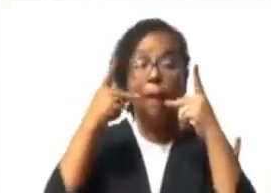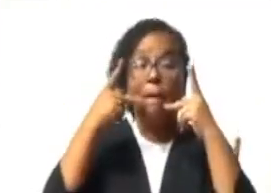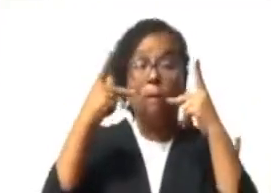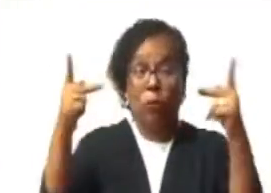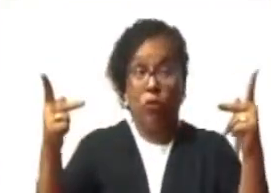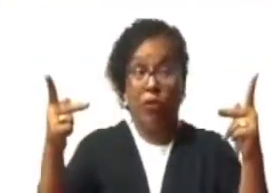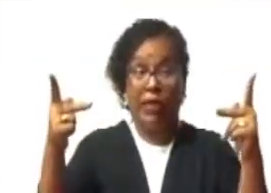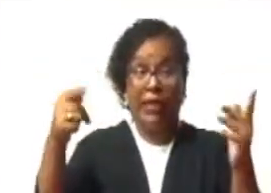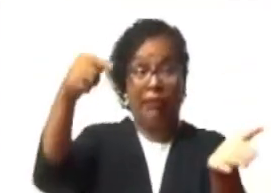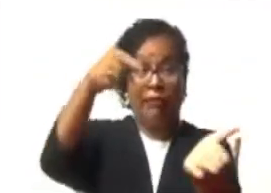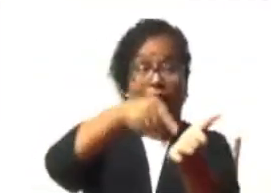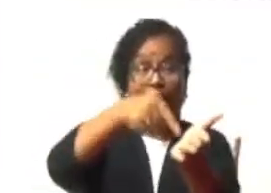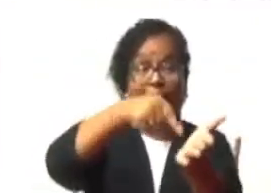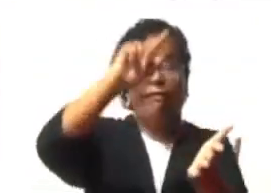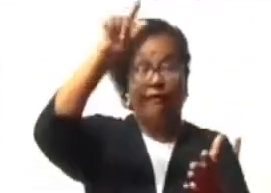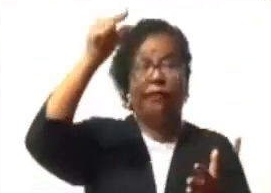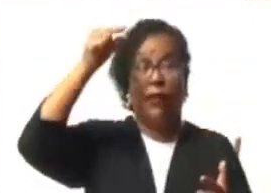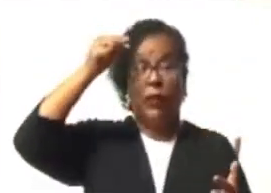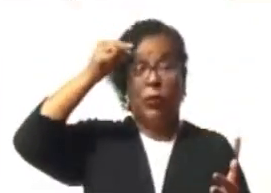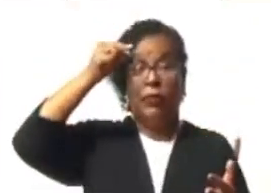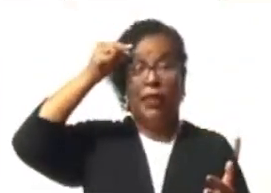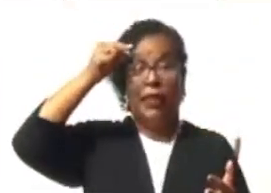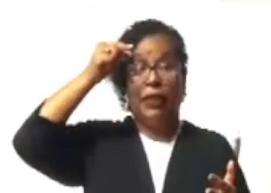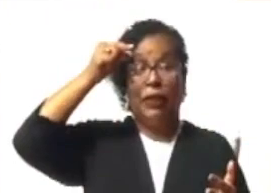Estado dominicano.